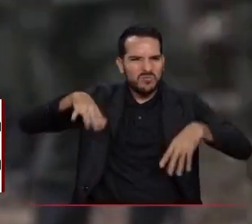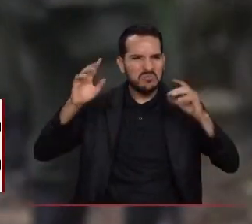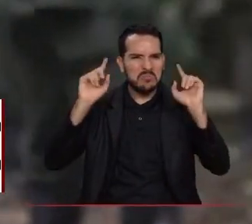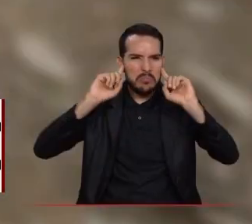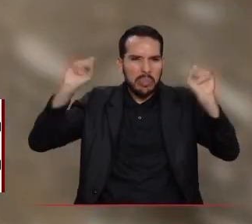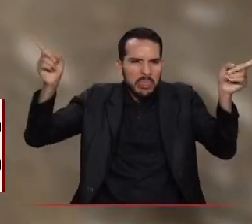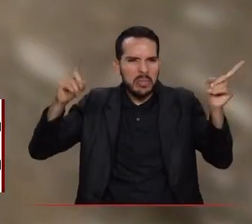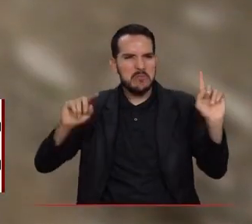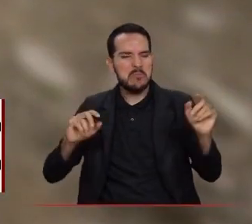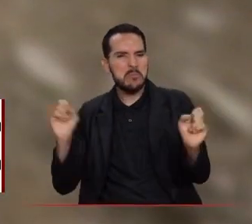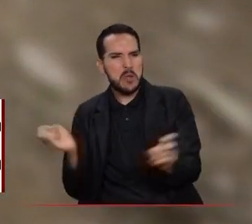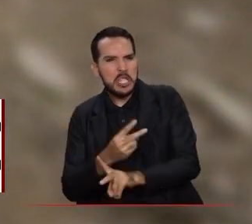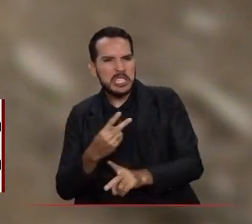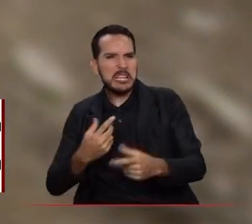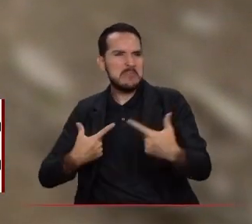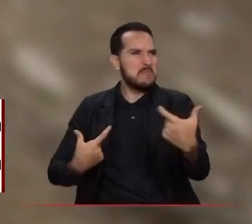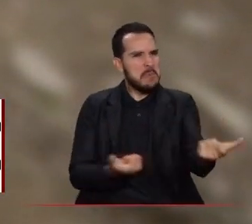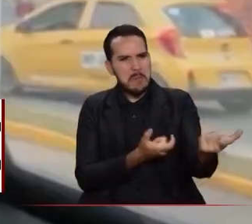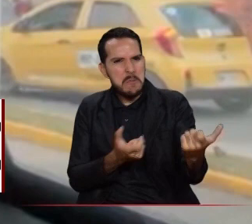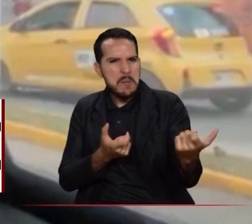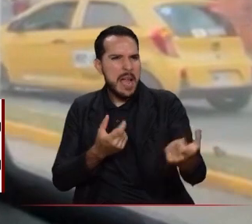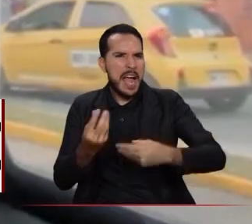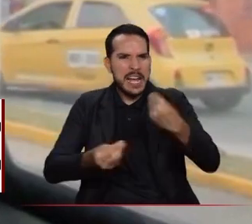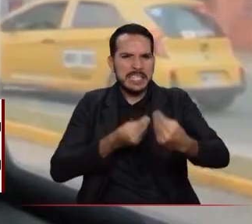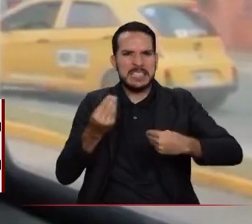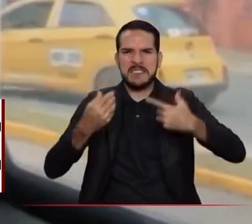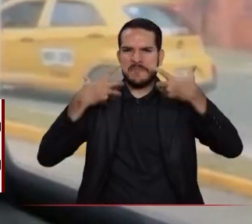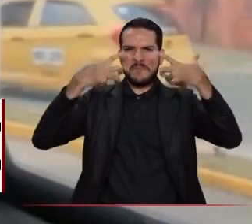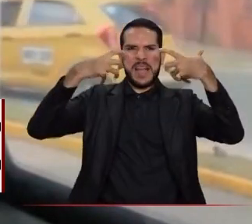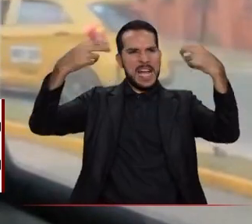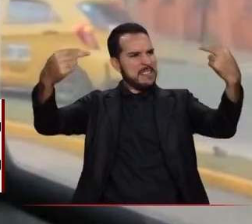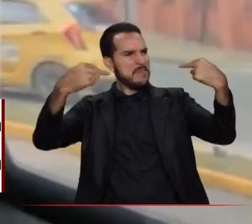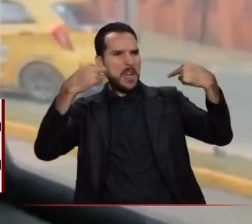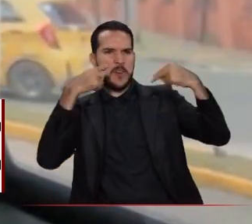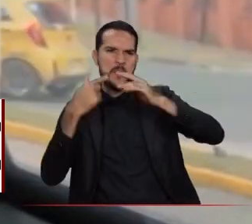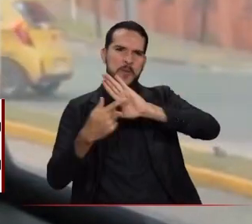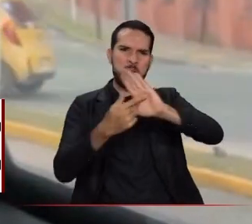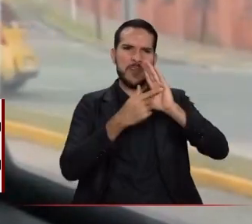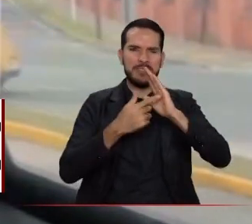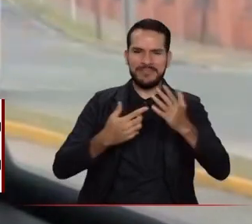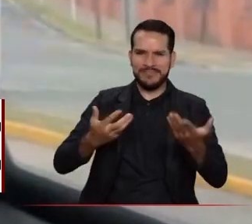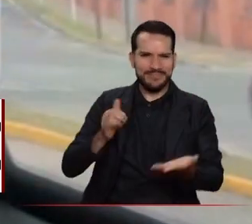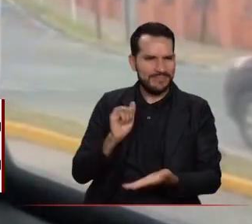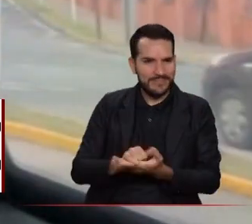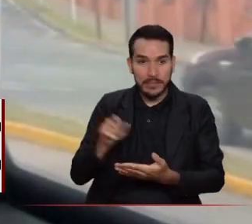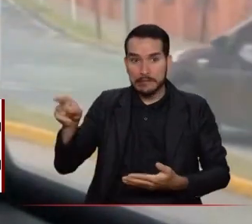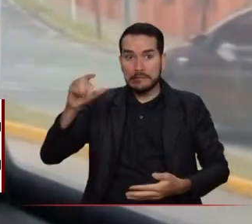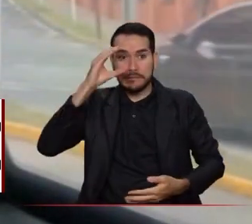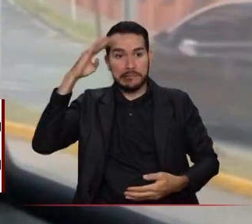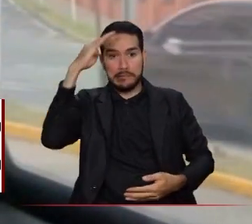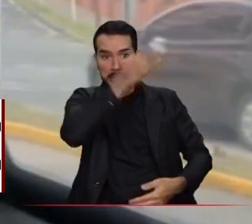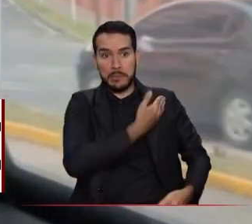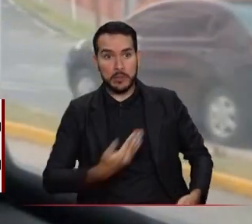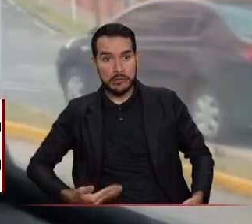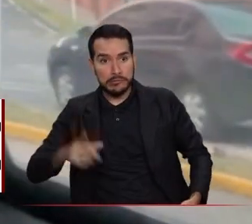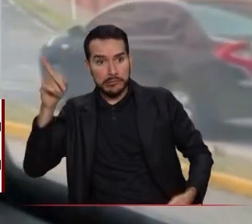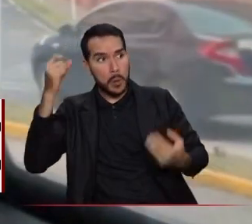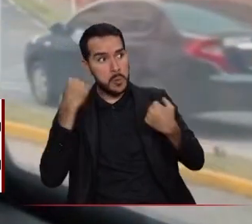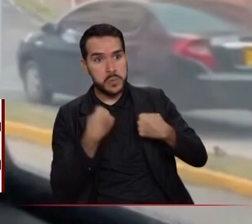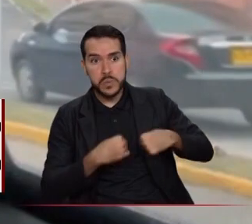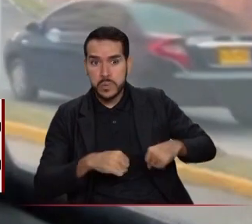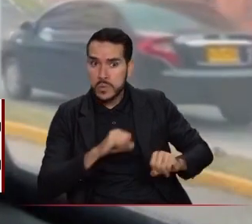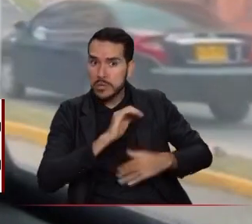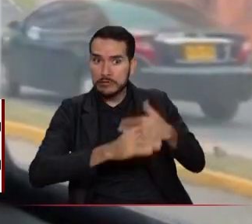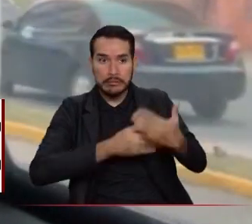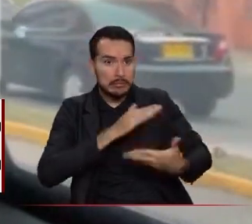presidente Petro hace un esfuerzo muy grande de sostener un proceso de paz porque el país lo necesita, pero también